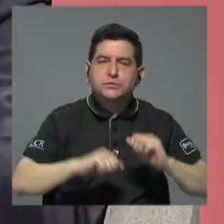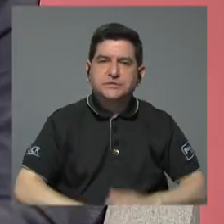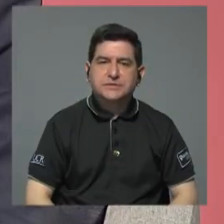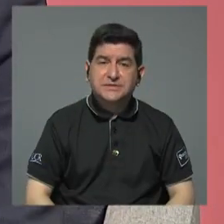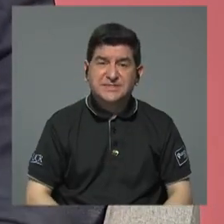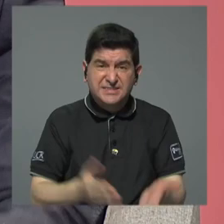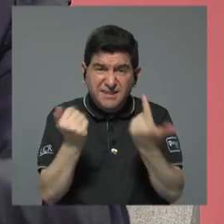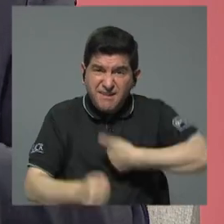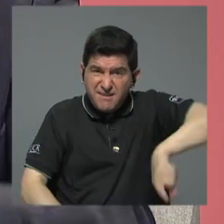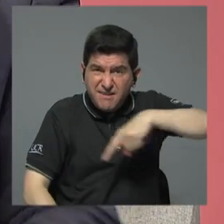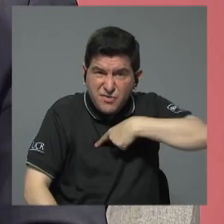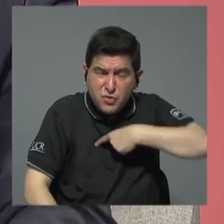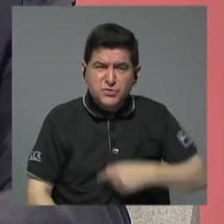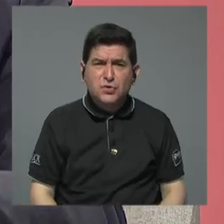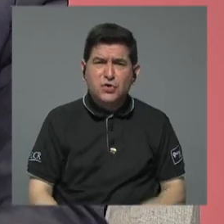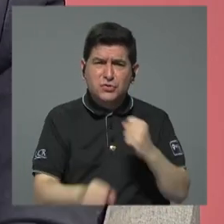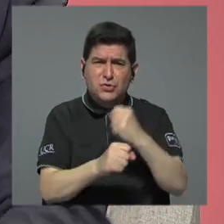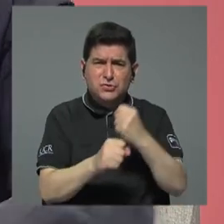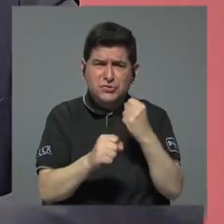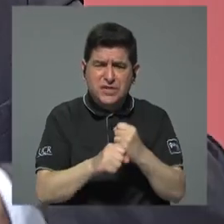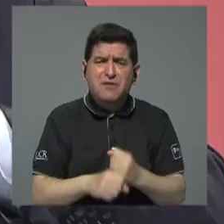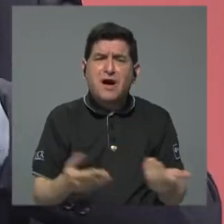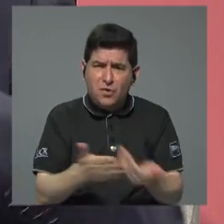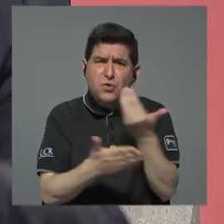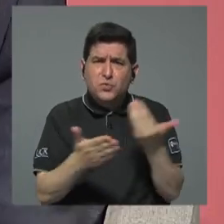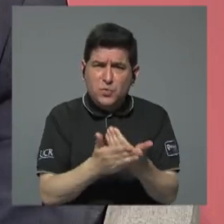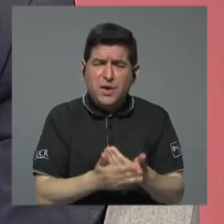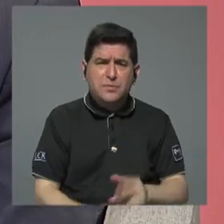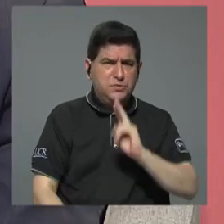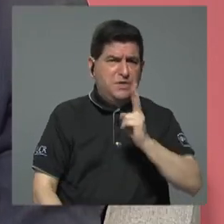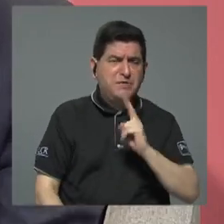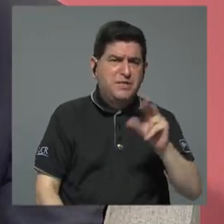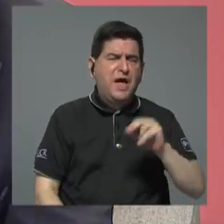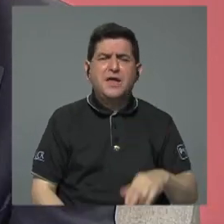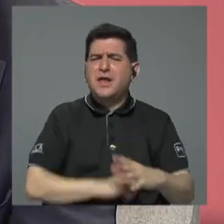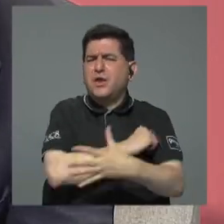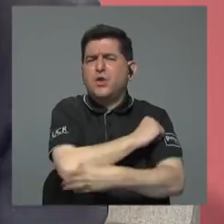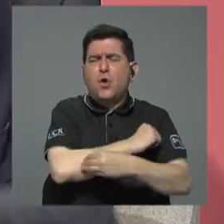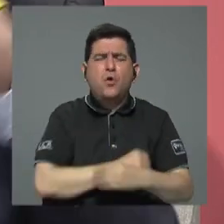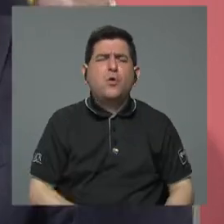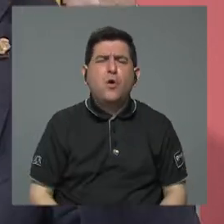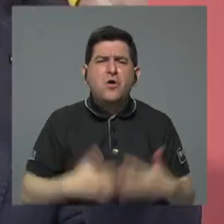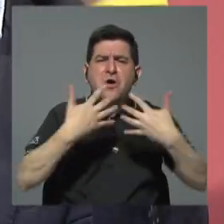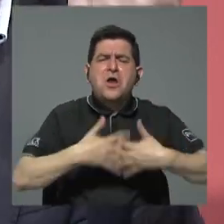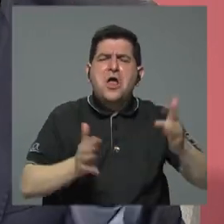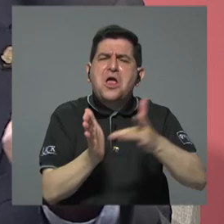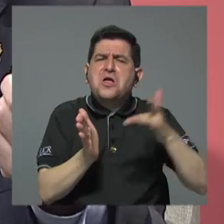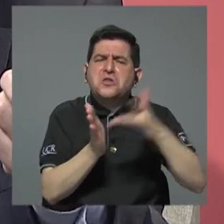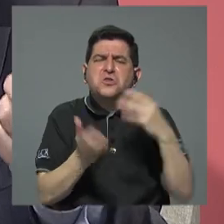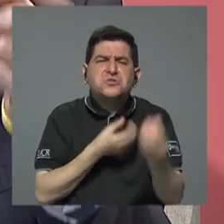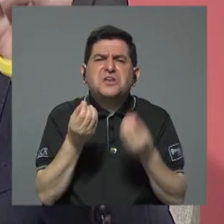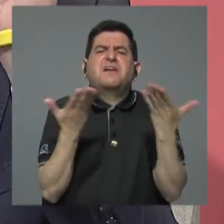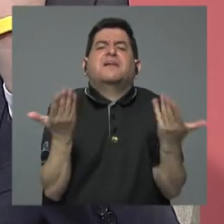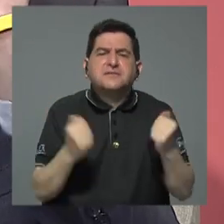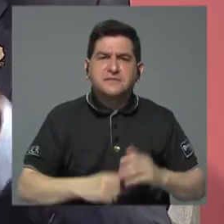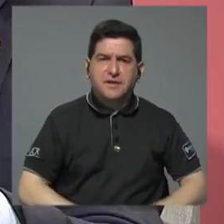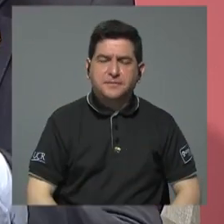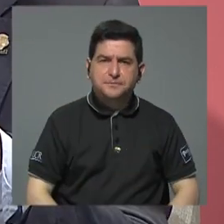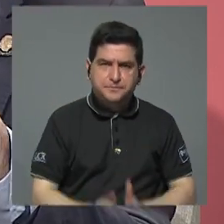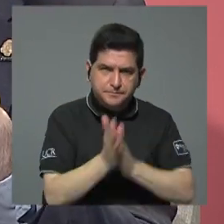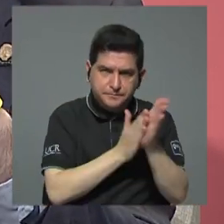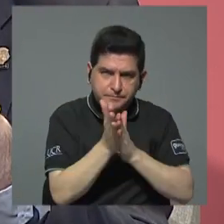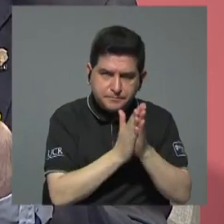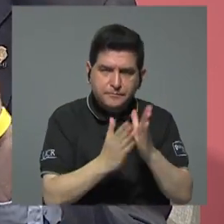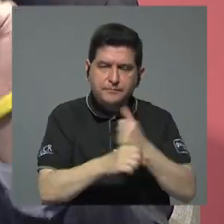Si queremos generar empleos en serio y no empobrecer a la gente con las industrias extractivas, lo que tenemos que hacer es aprovechar